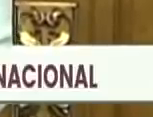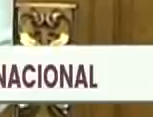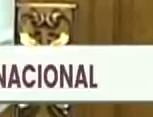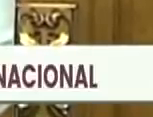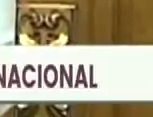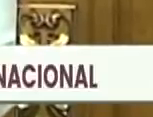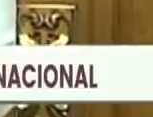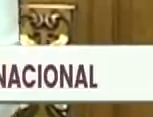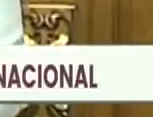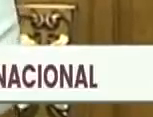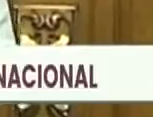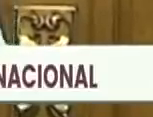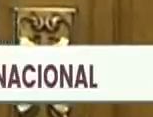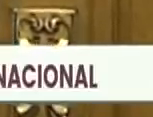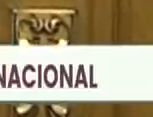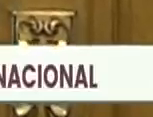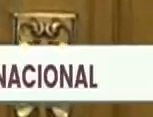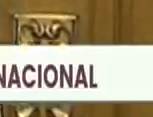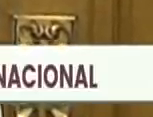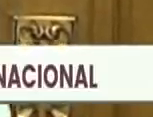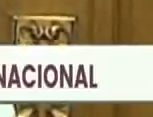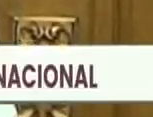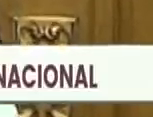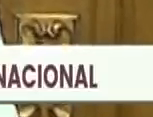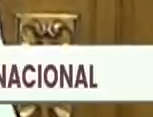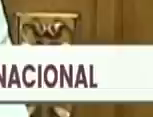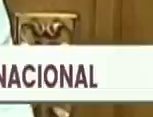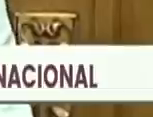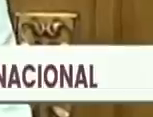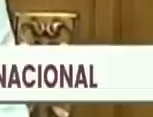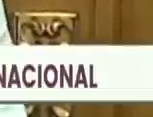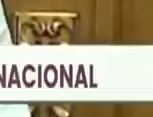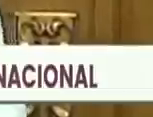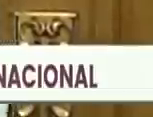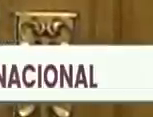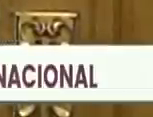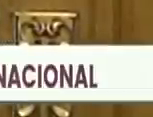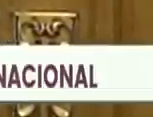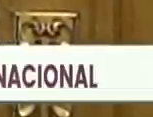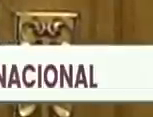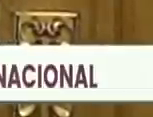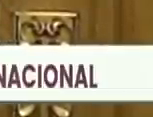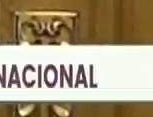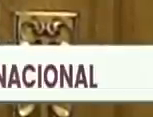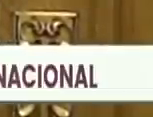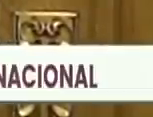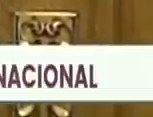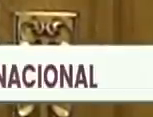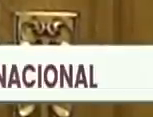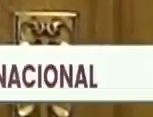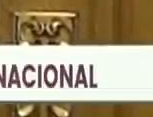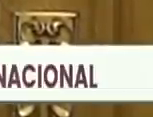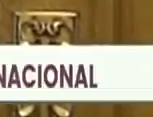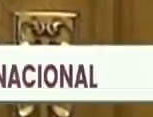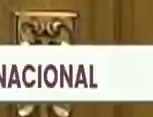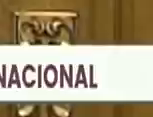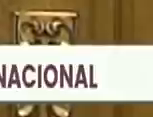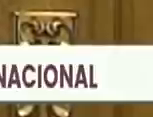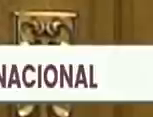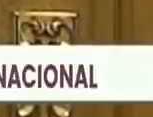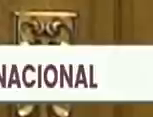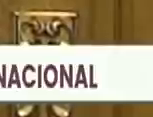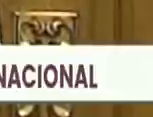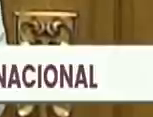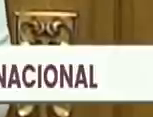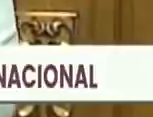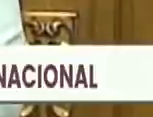año presentándolo ante el Parlamento venezolano. Primera vez que vengo a este Parlamento,